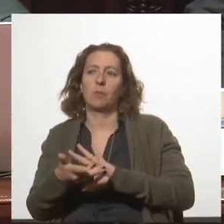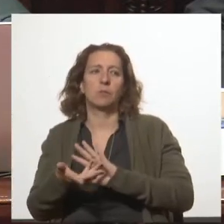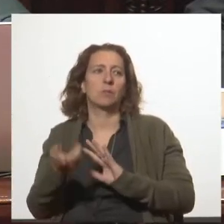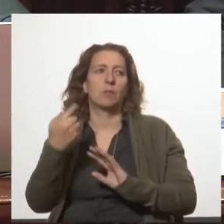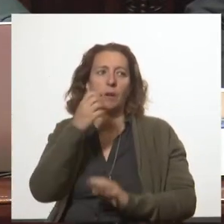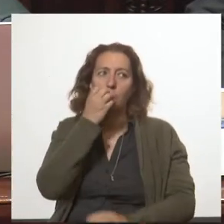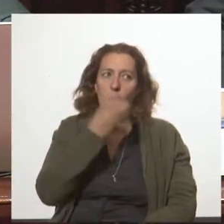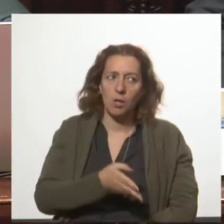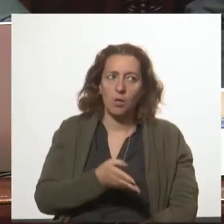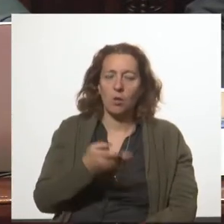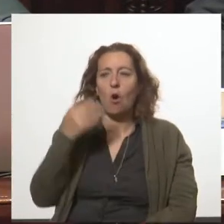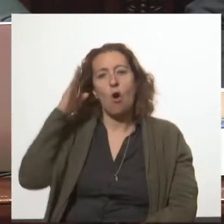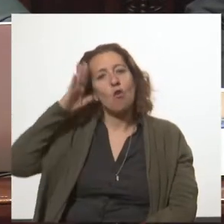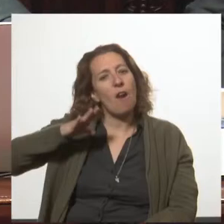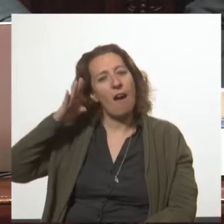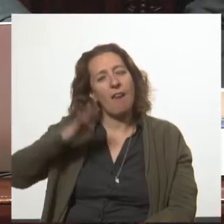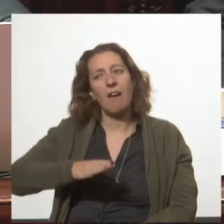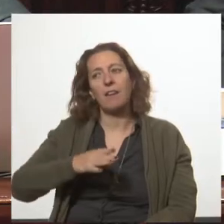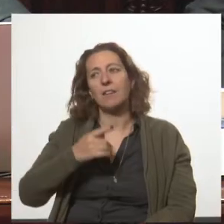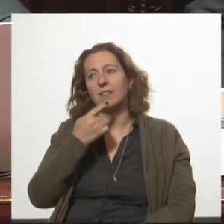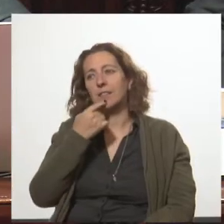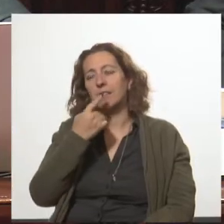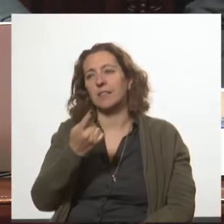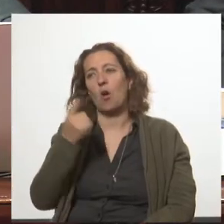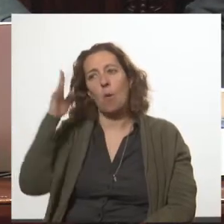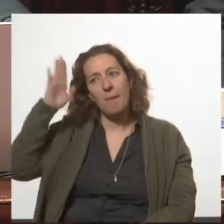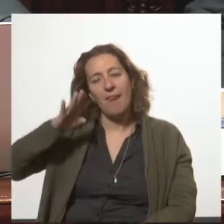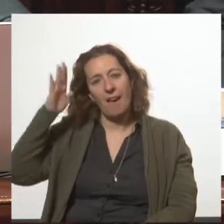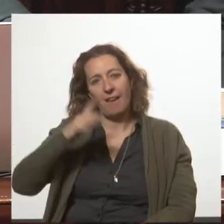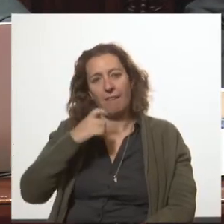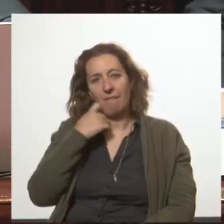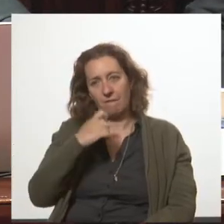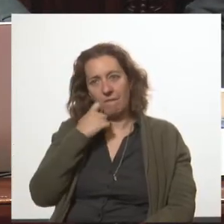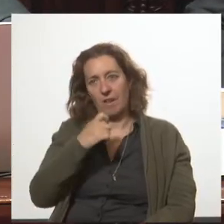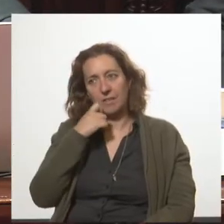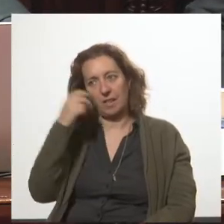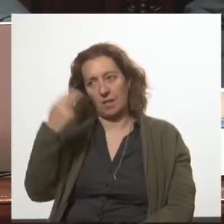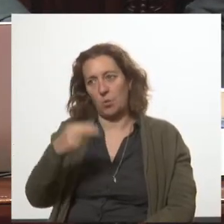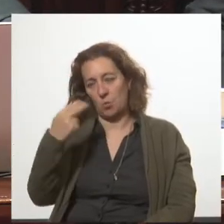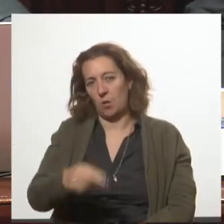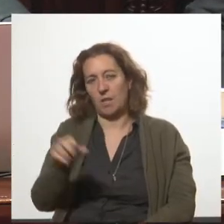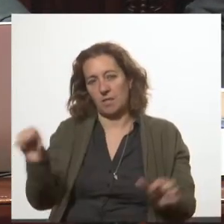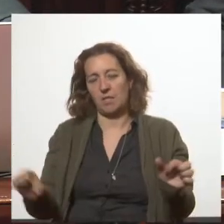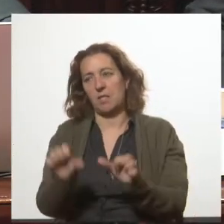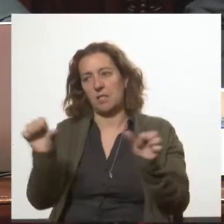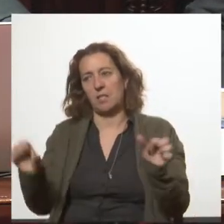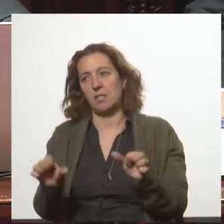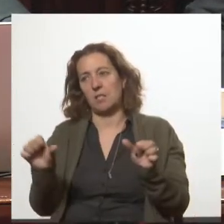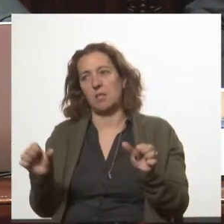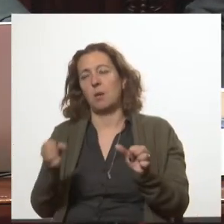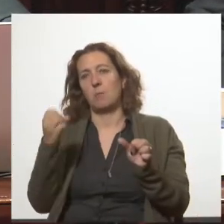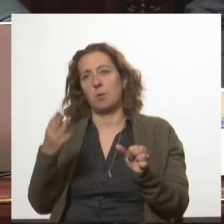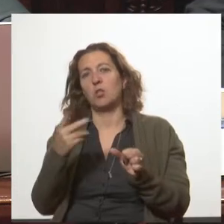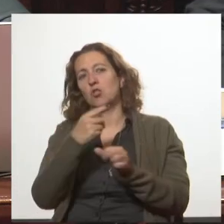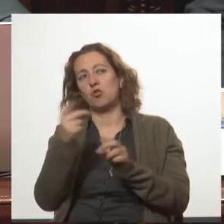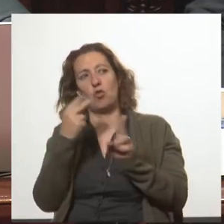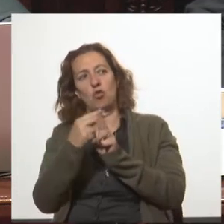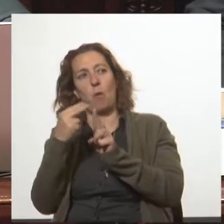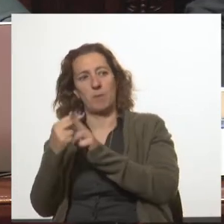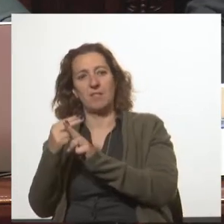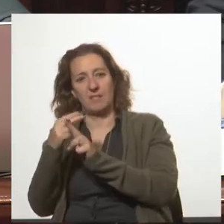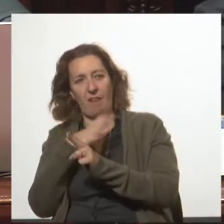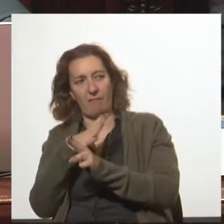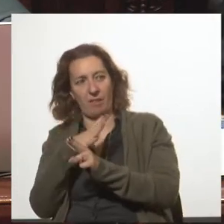bueno que se honrará y se saldará la deuda de homenaje pendiente que nunca se llevó adelante porque esos nombres estaban